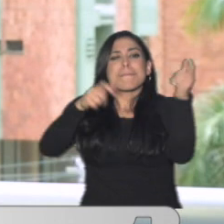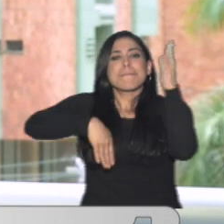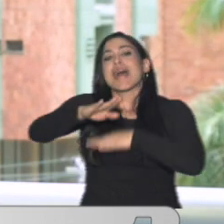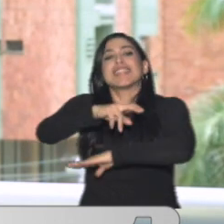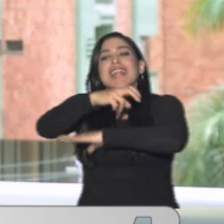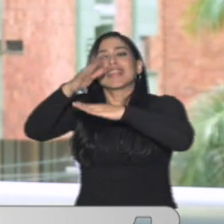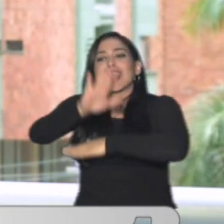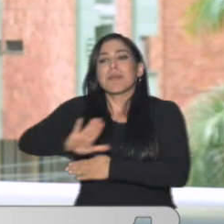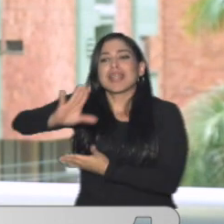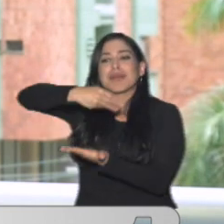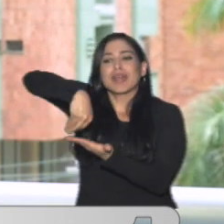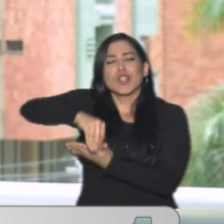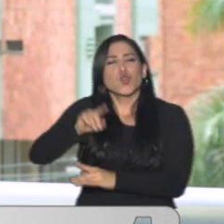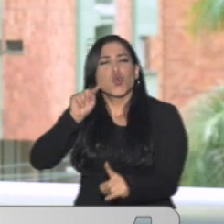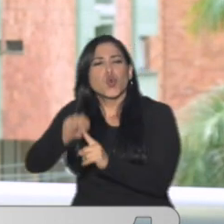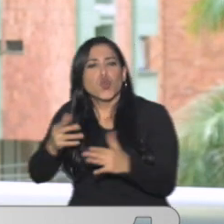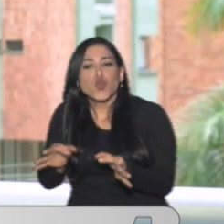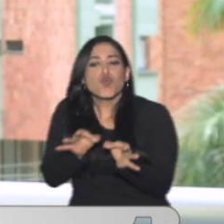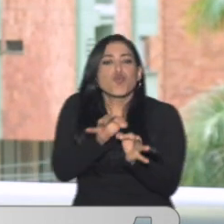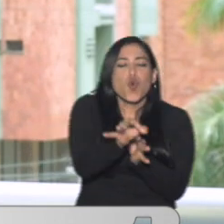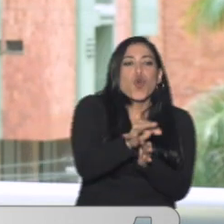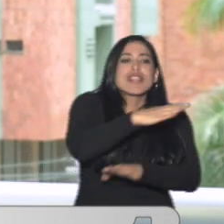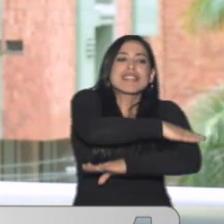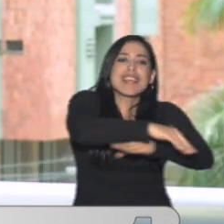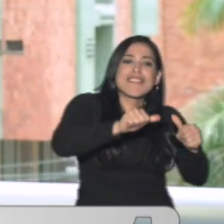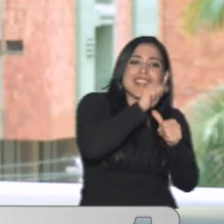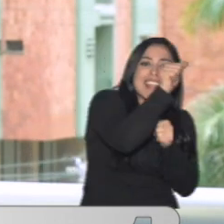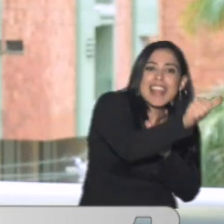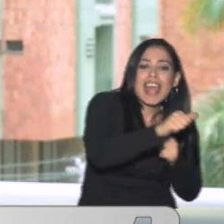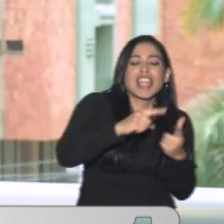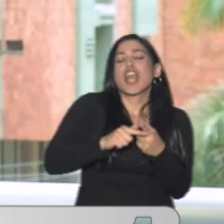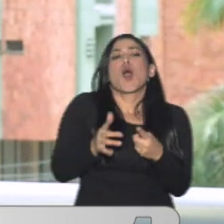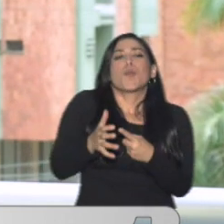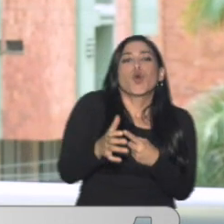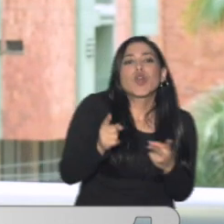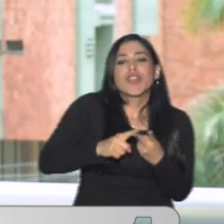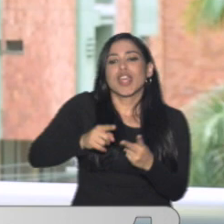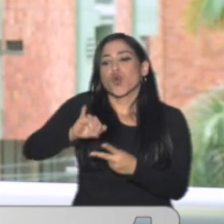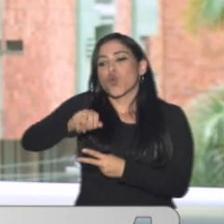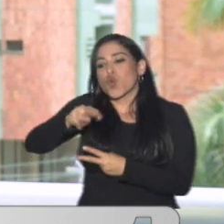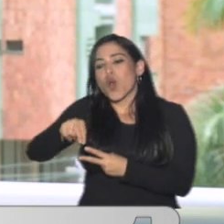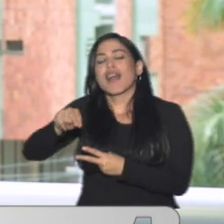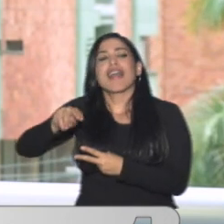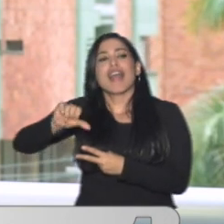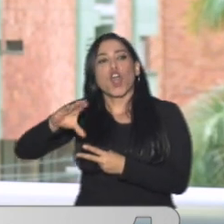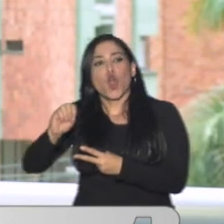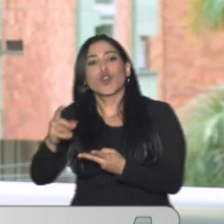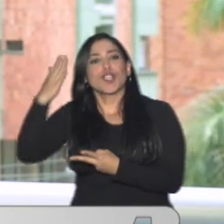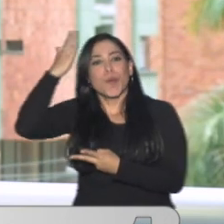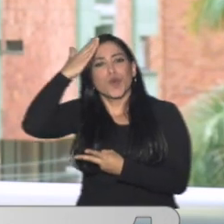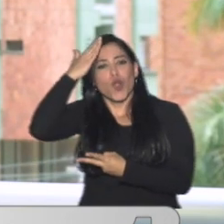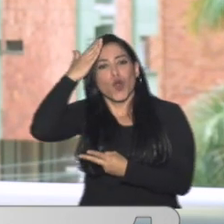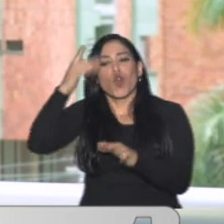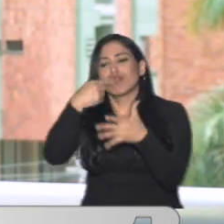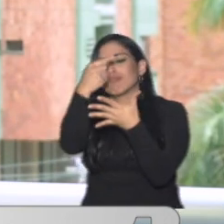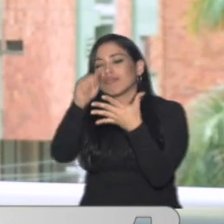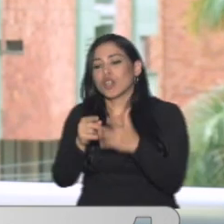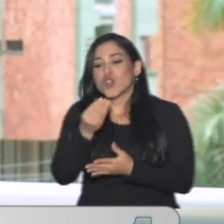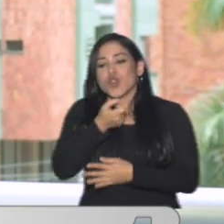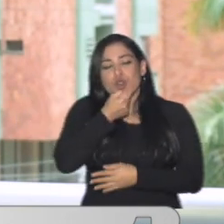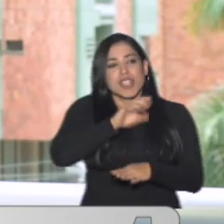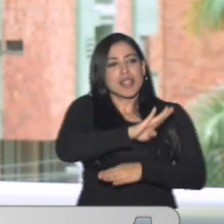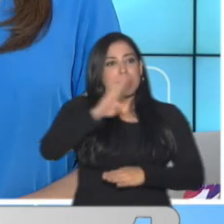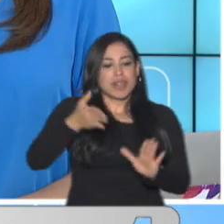energía en el departamento se concentra en los municipios de sabanalarga ponedera juan de acosta tubará y piojo noticias desde